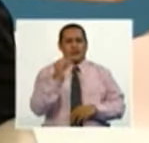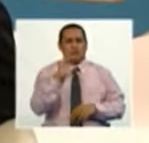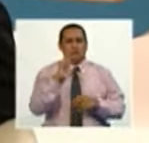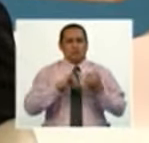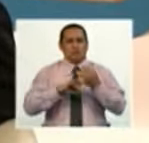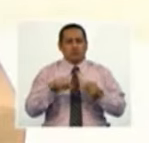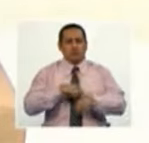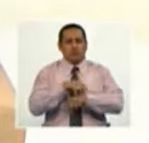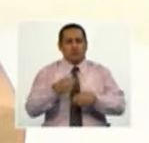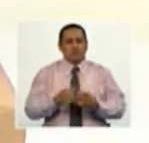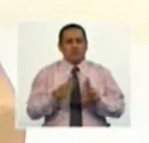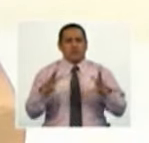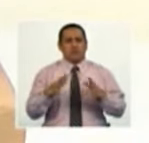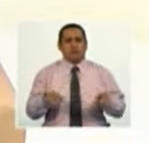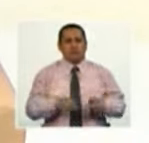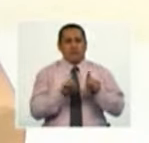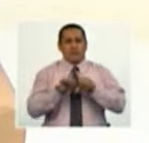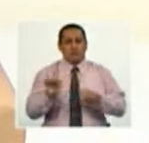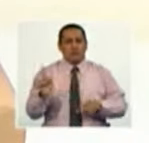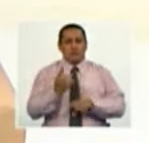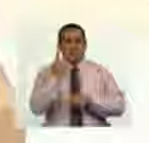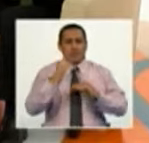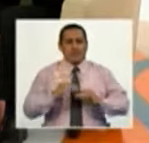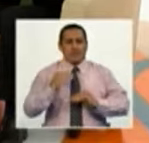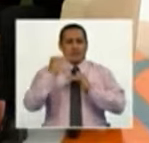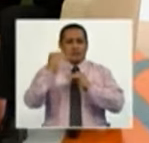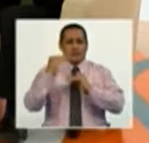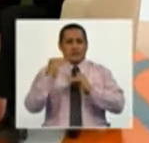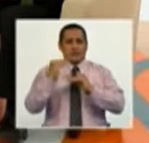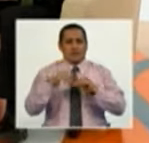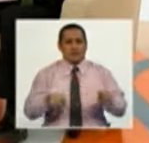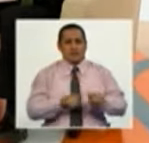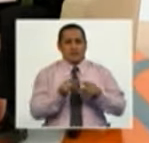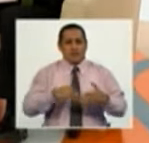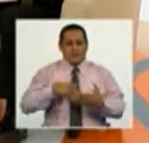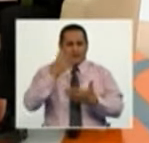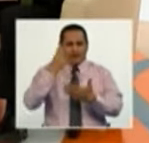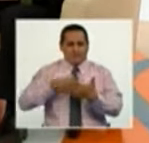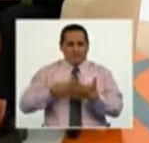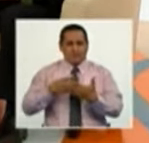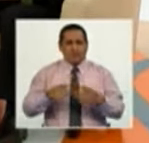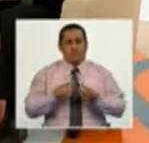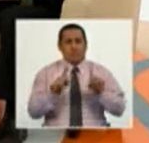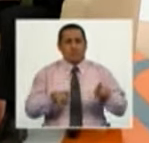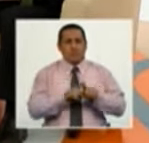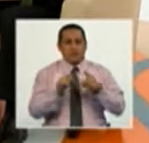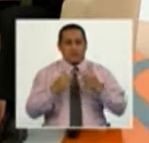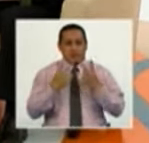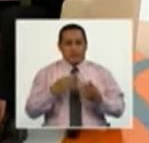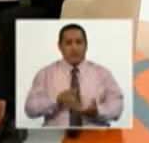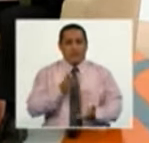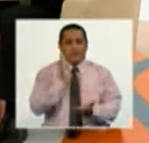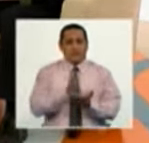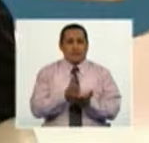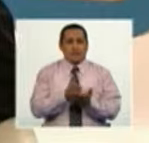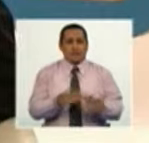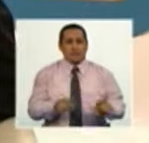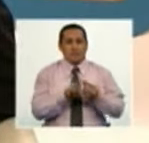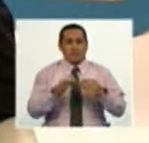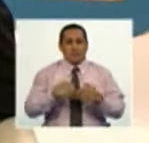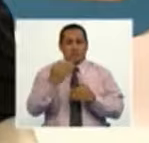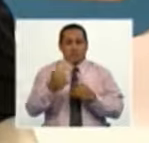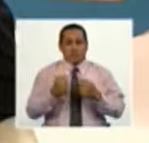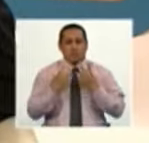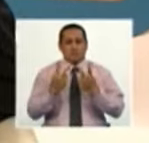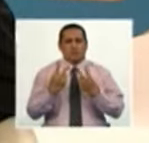se demoró tanto, ¿no? Pero bueno, eso es un primer nivel quizá de análisis que se hace efectivamente la sentencia y que lo